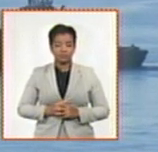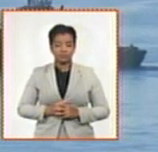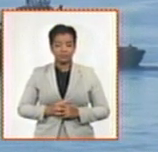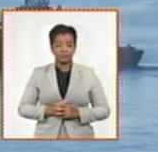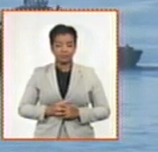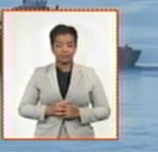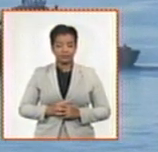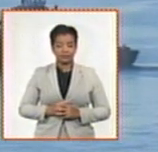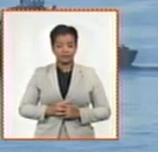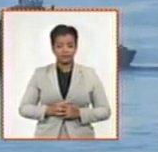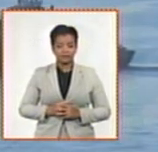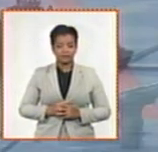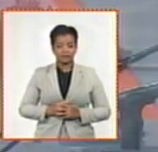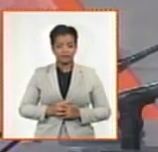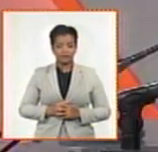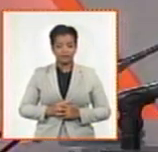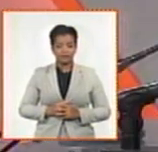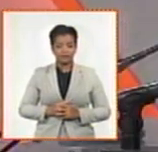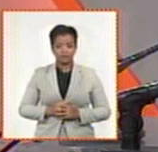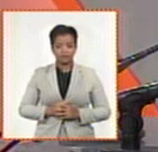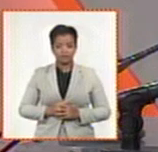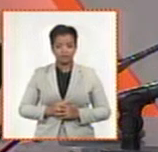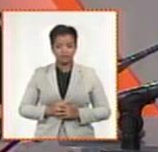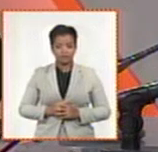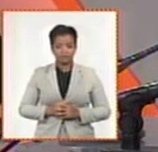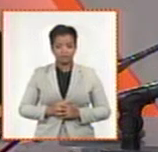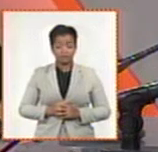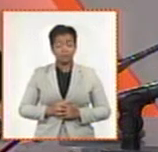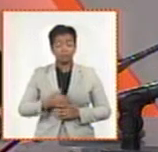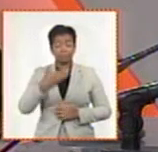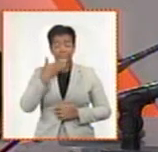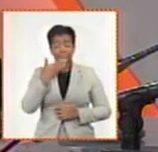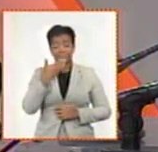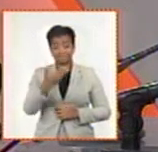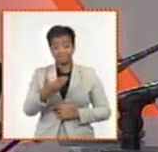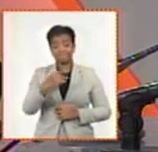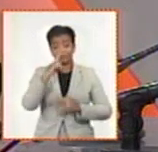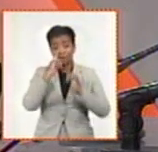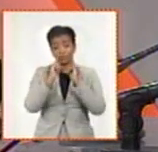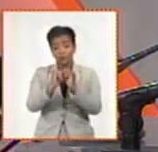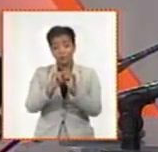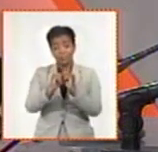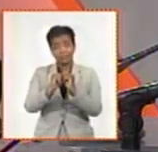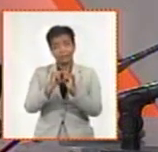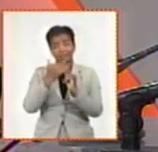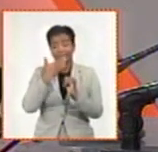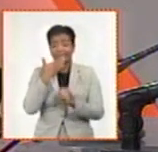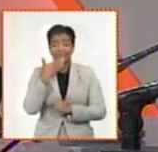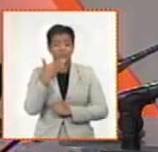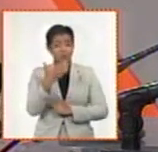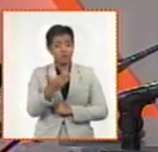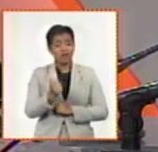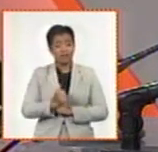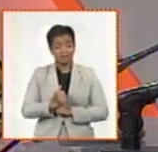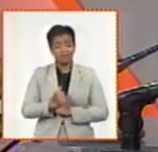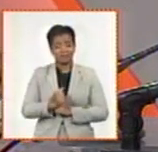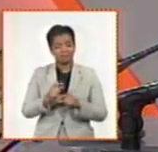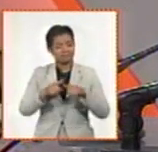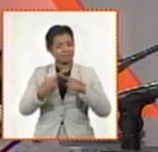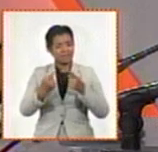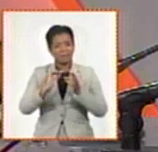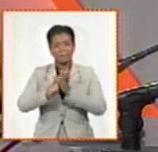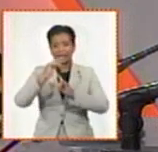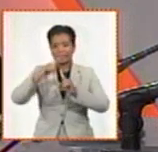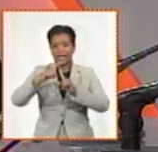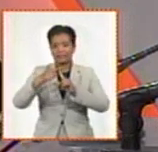la Televisión Cubana. Qué buena noticia, y vino acompañada de alguien. José Miguel Solís ponía desde Matanza